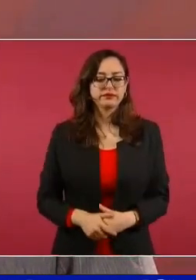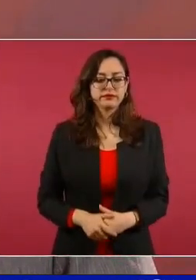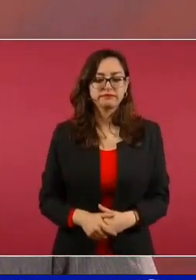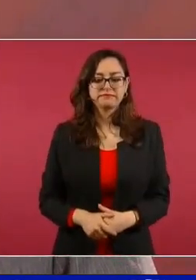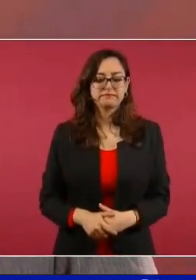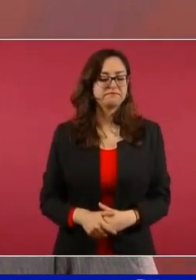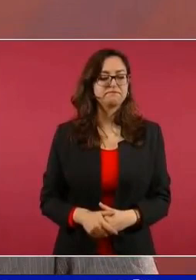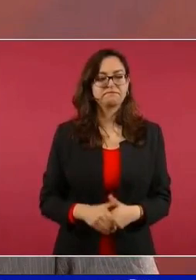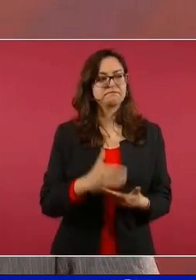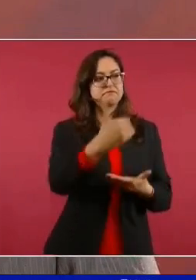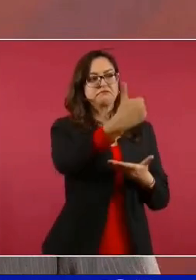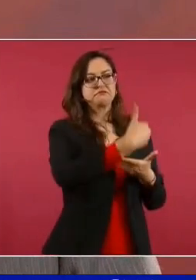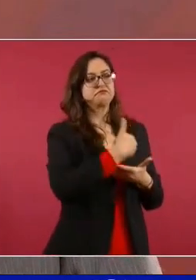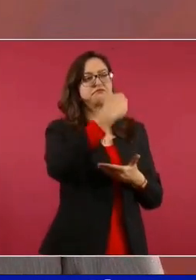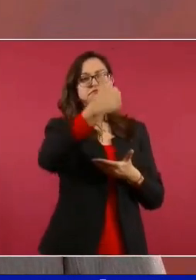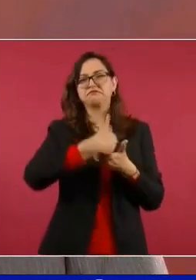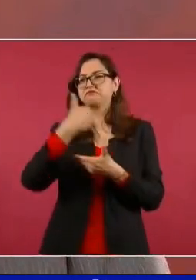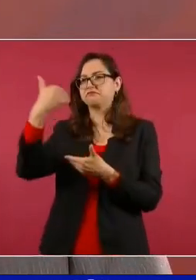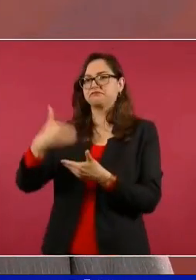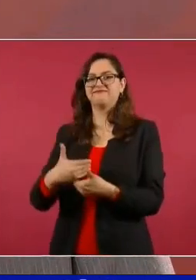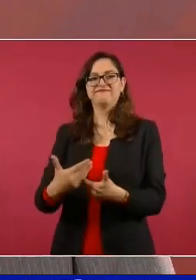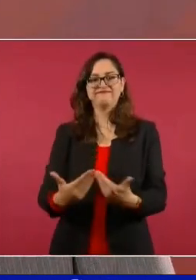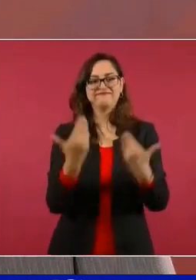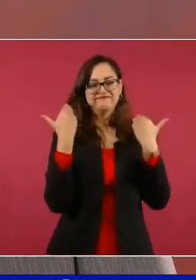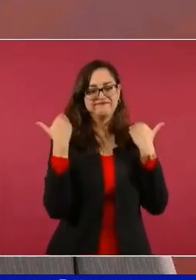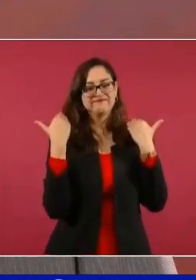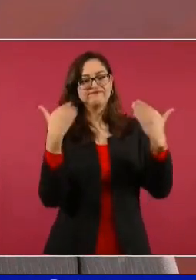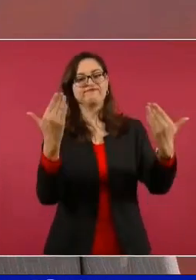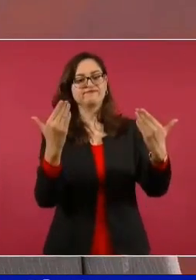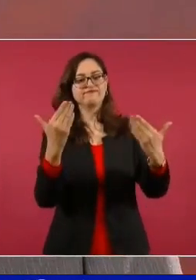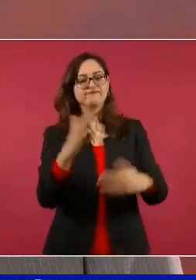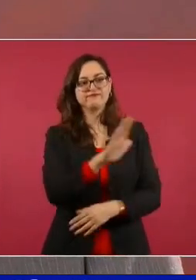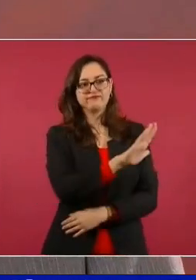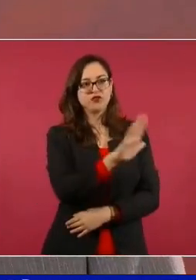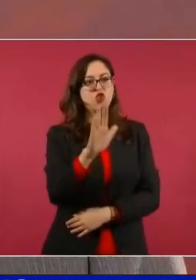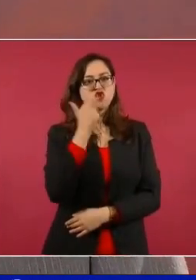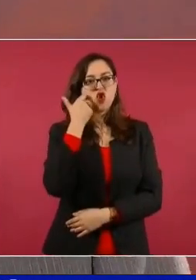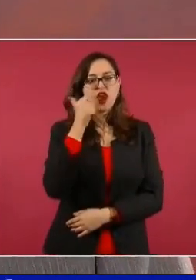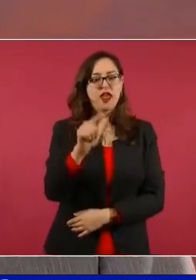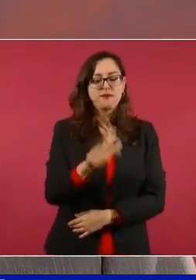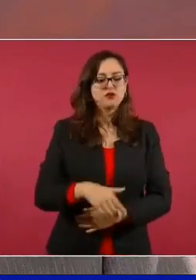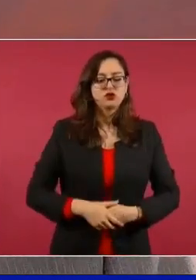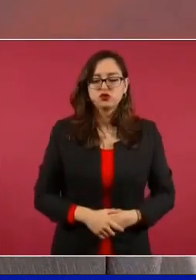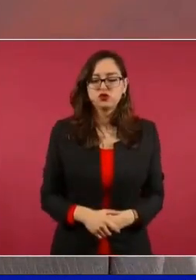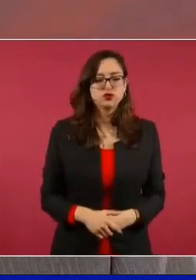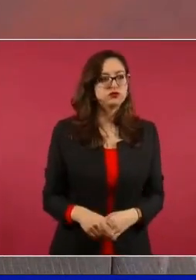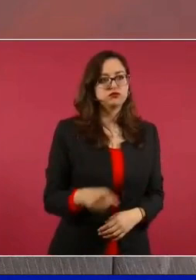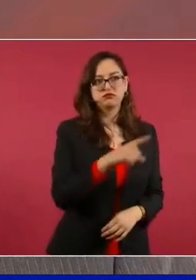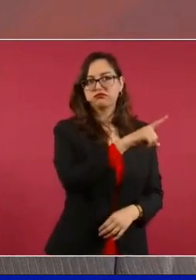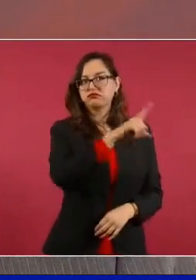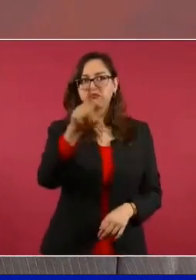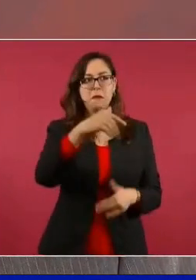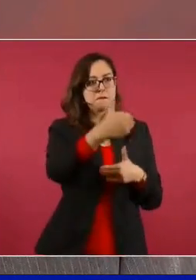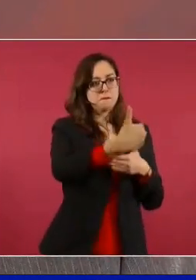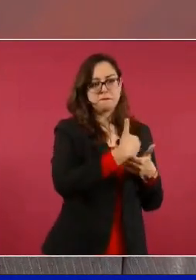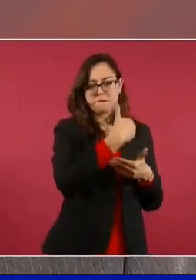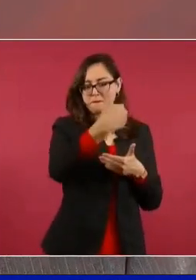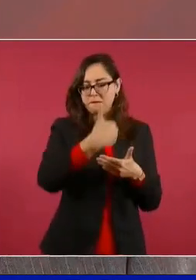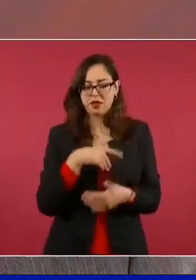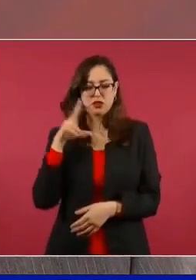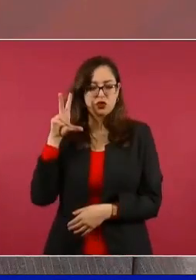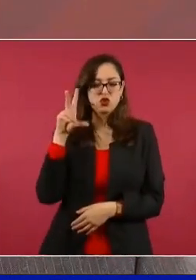y que no queremos injerencias de nadie, de ningún gobierno extranjero.